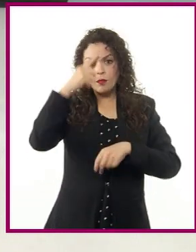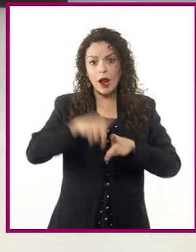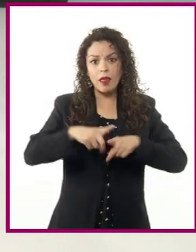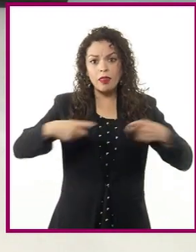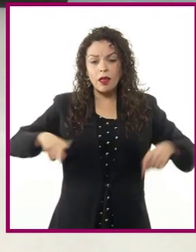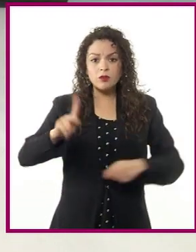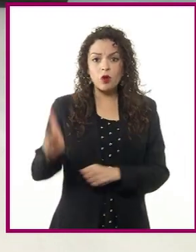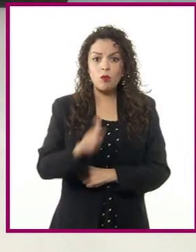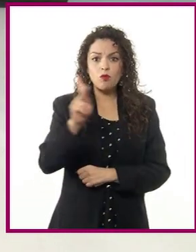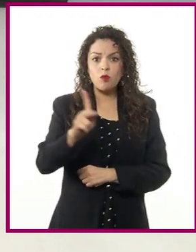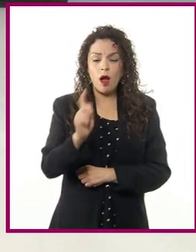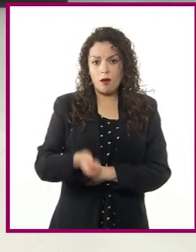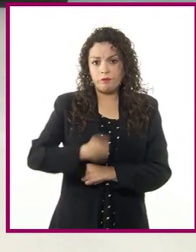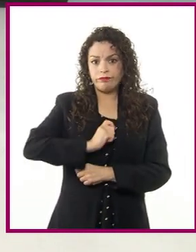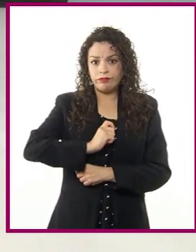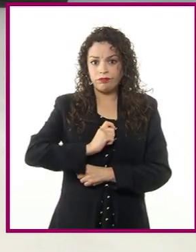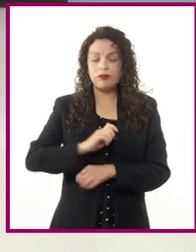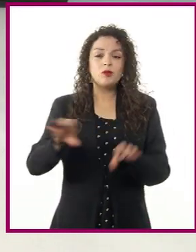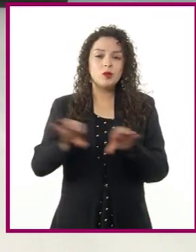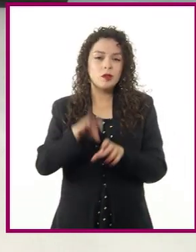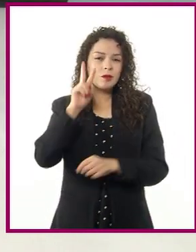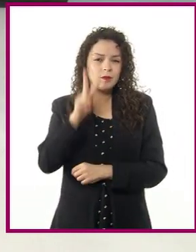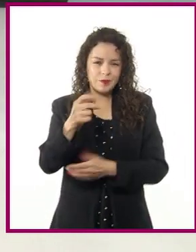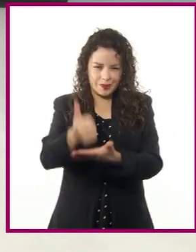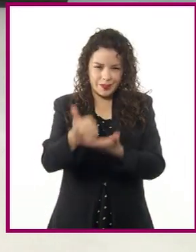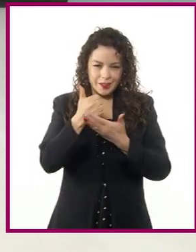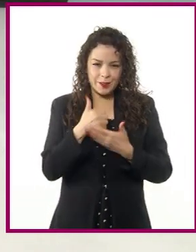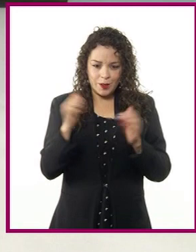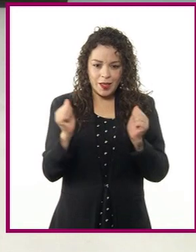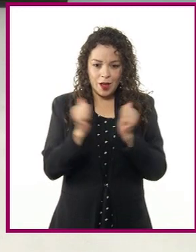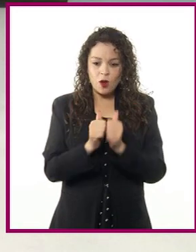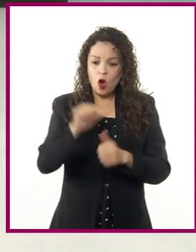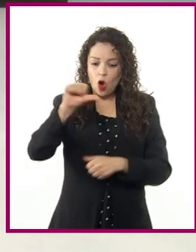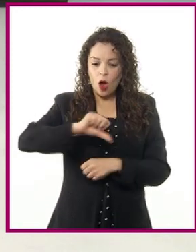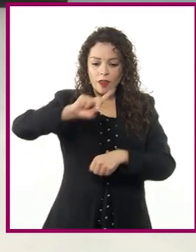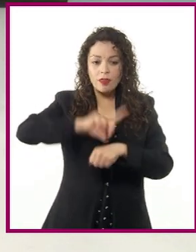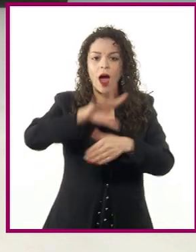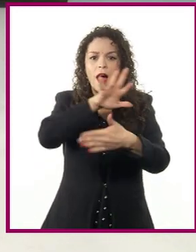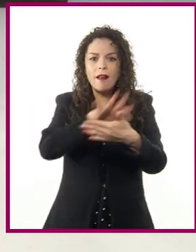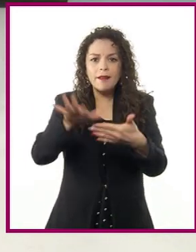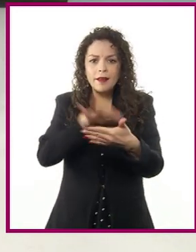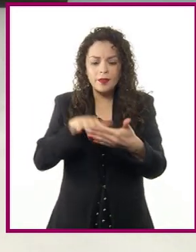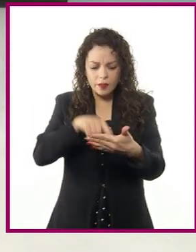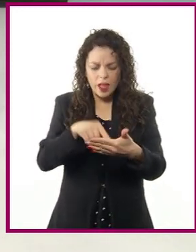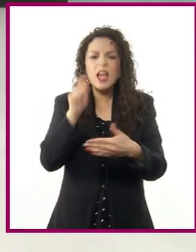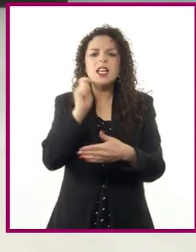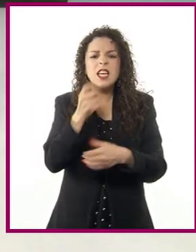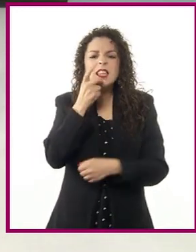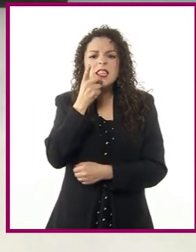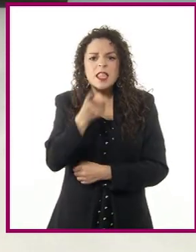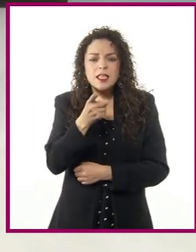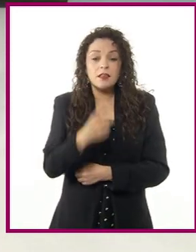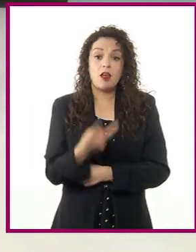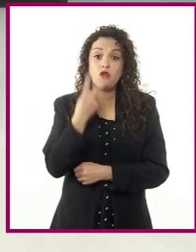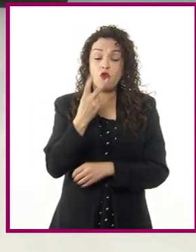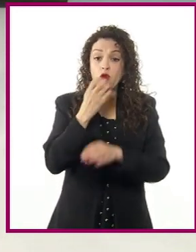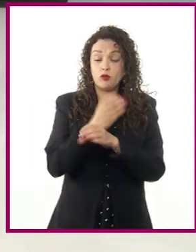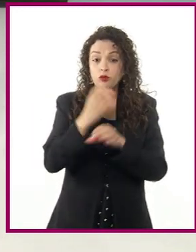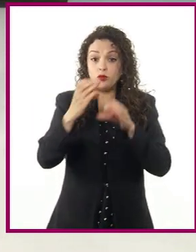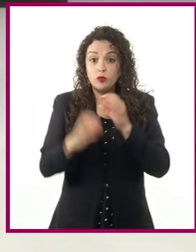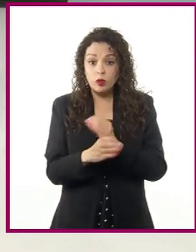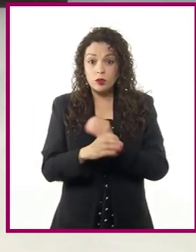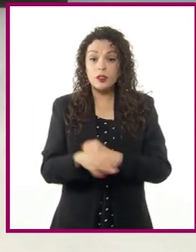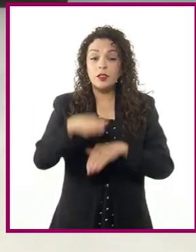pueblos. ¿Qué te parece si nos ayudas con la lectura del día de hoy, la cual hace referencia a 2 aspectos de